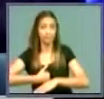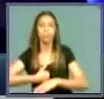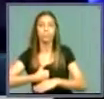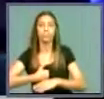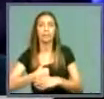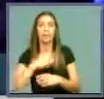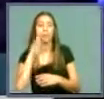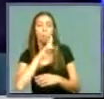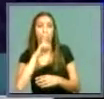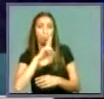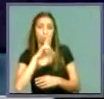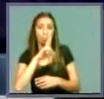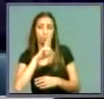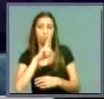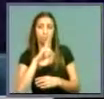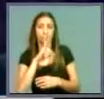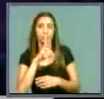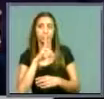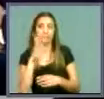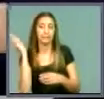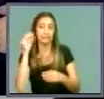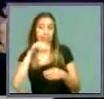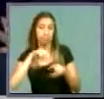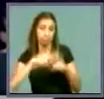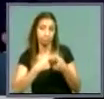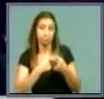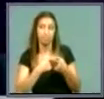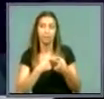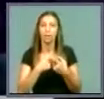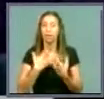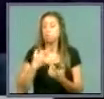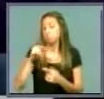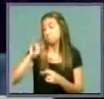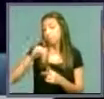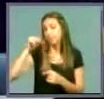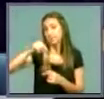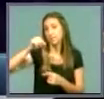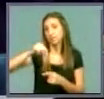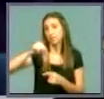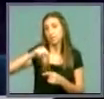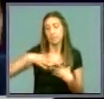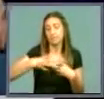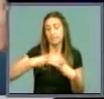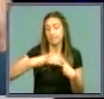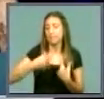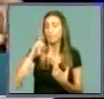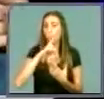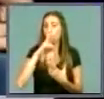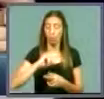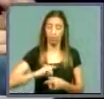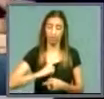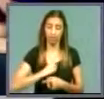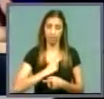rol femenino, al rol de la mujer dentro de la política. Bueno, eso es algo para sentirnos orgullosas nosotras las